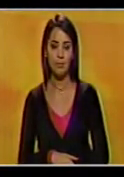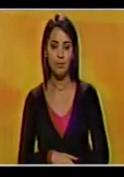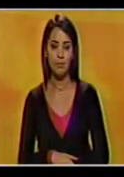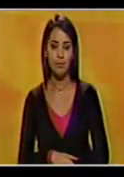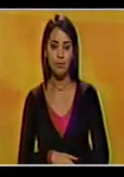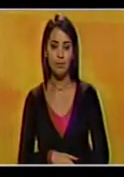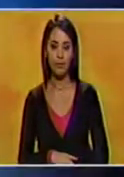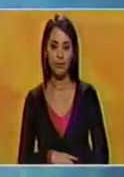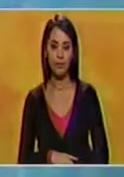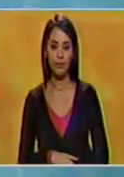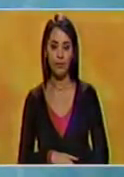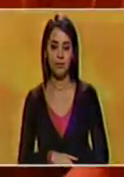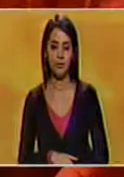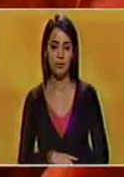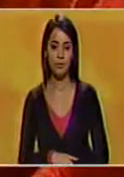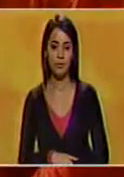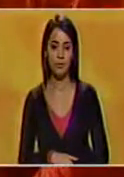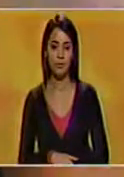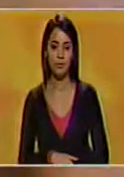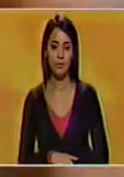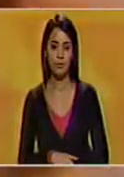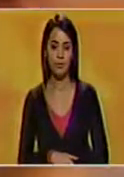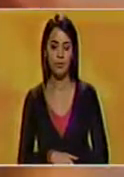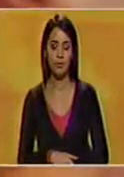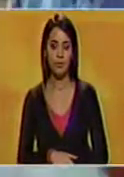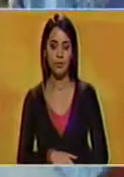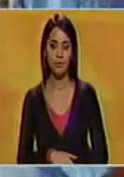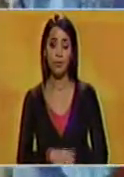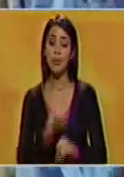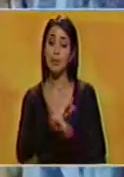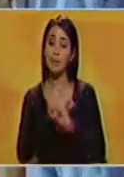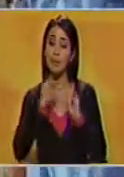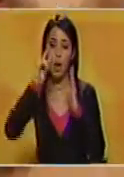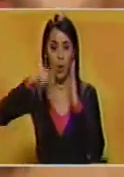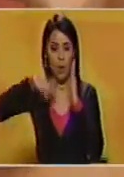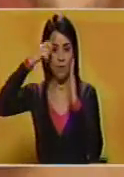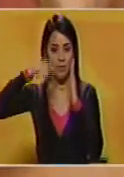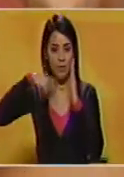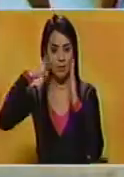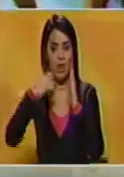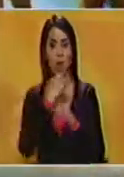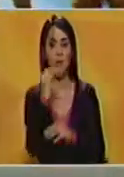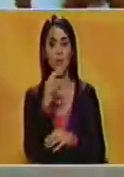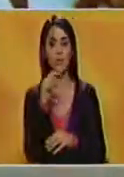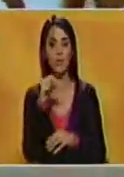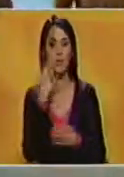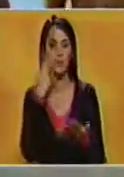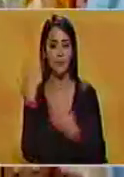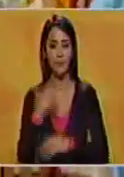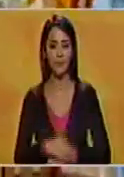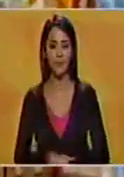justo en el medio. Cerramos con el video de Gente de Zona, Te Duele.